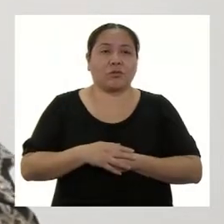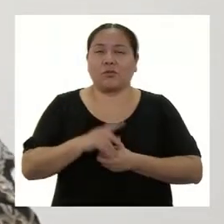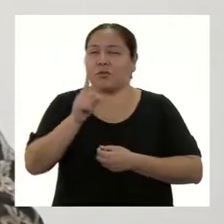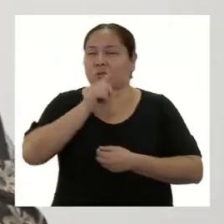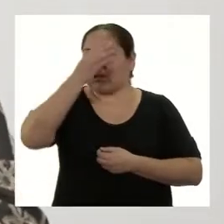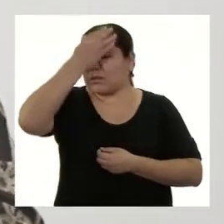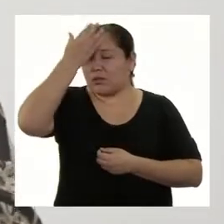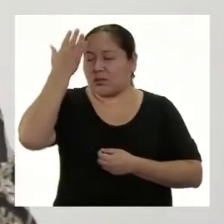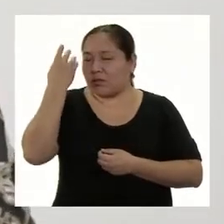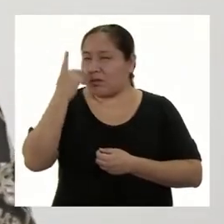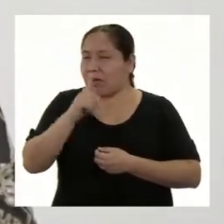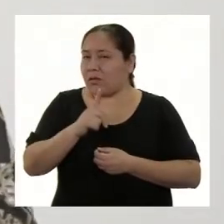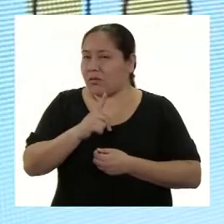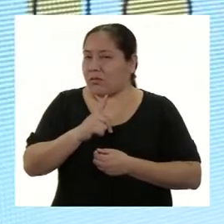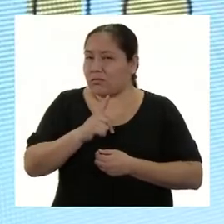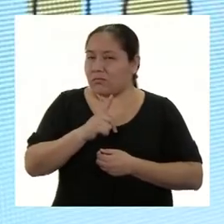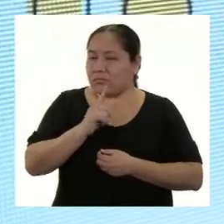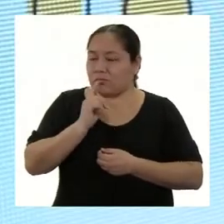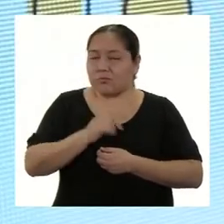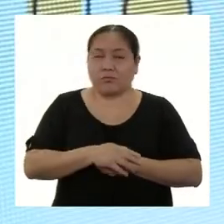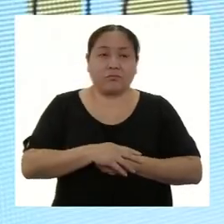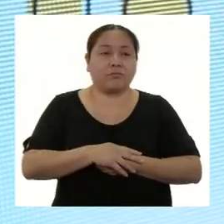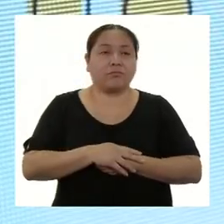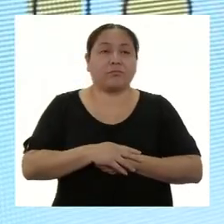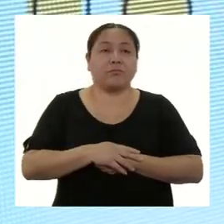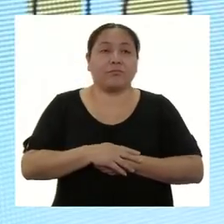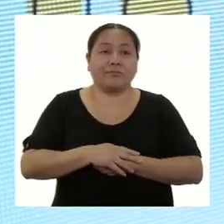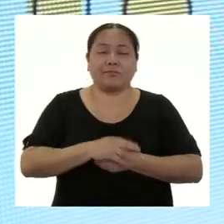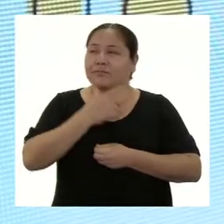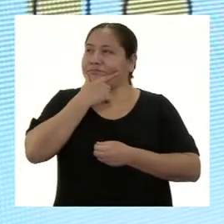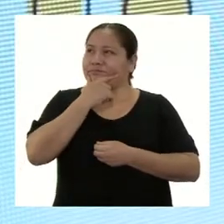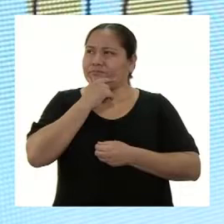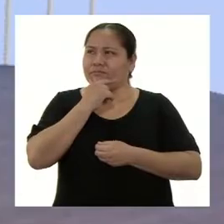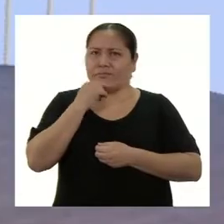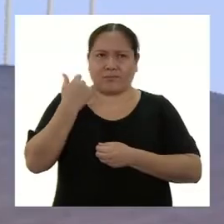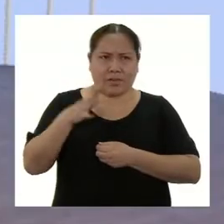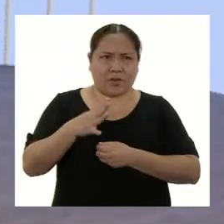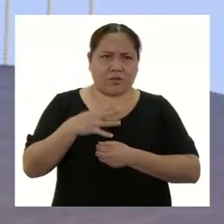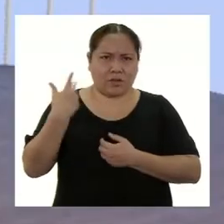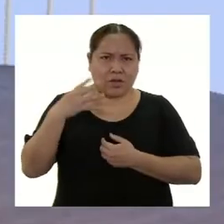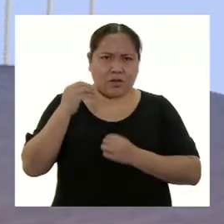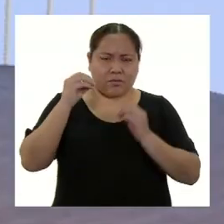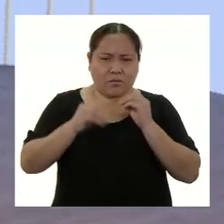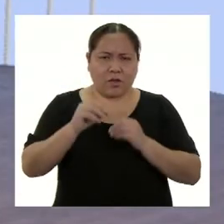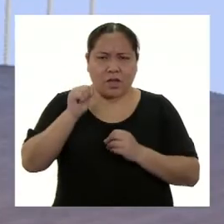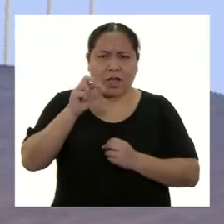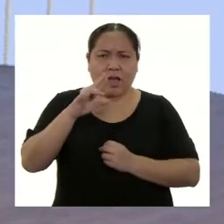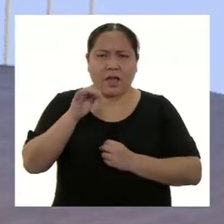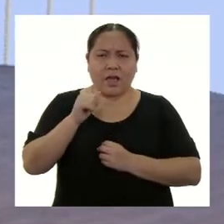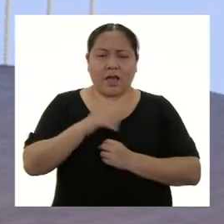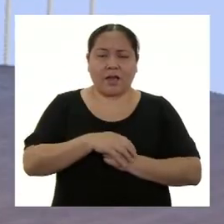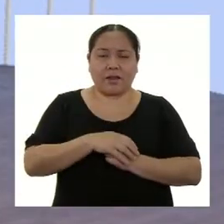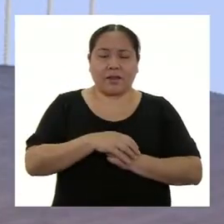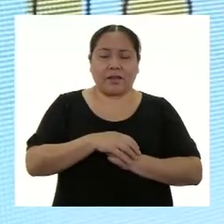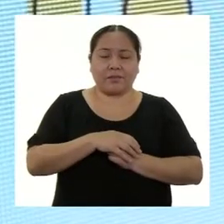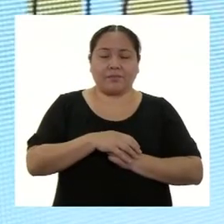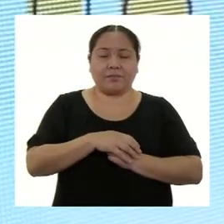estás olvidando de algo? Pero acabo de sacar el área de la superficie